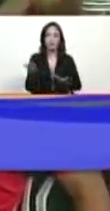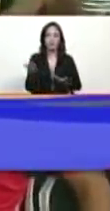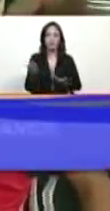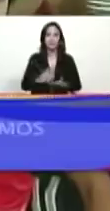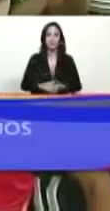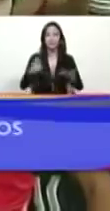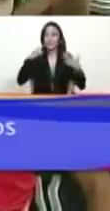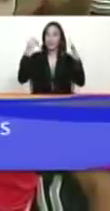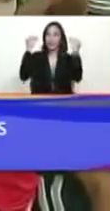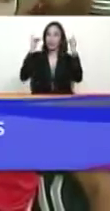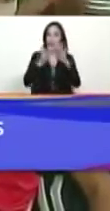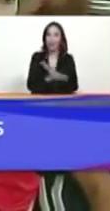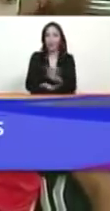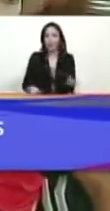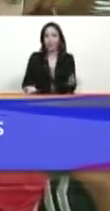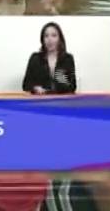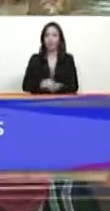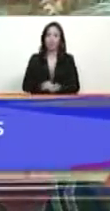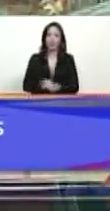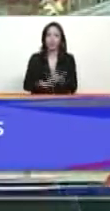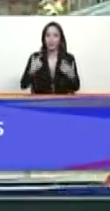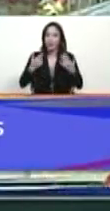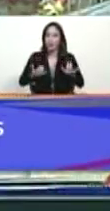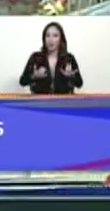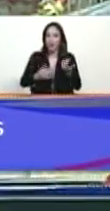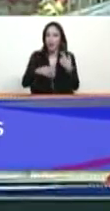Las fiestas patronales,